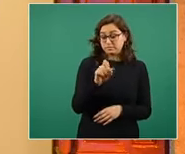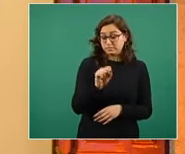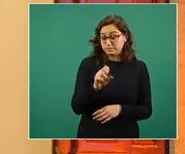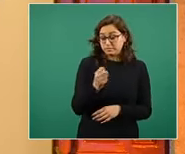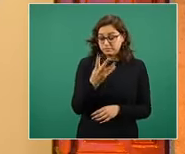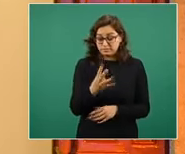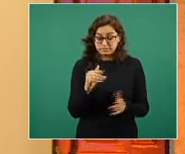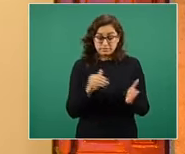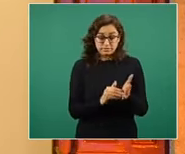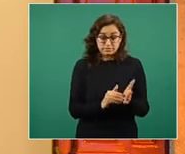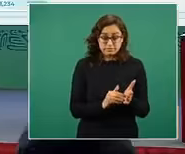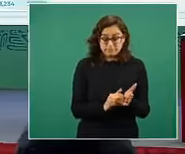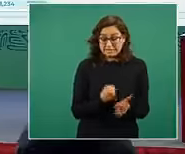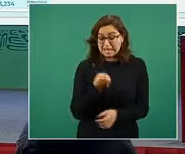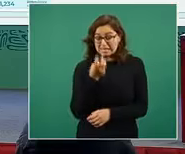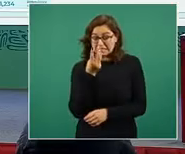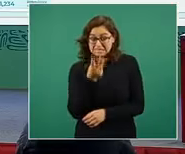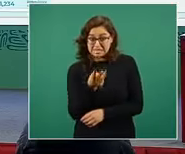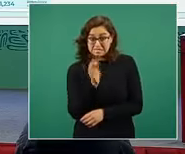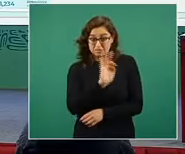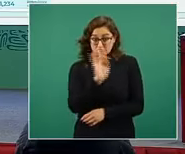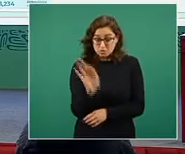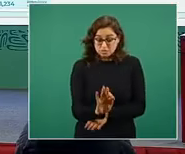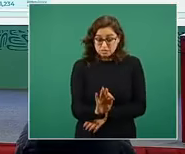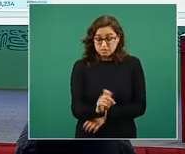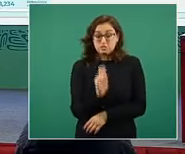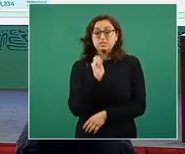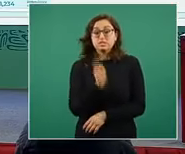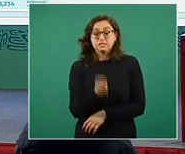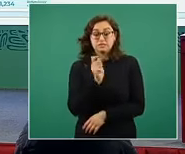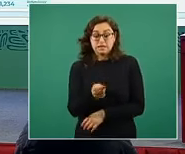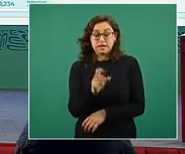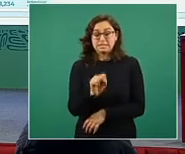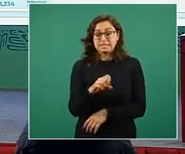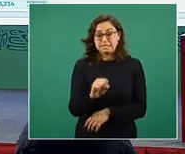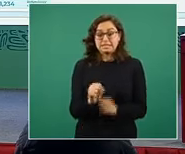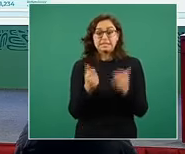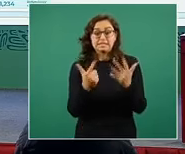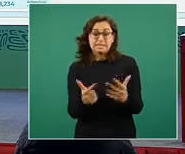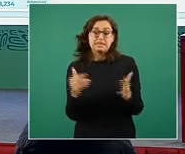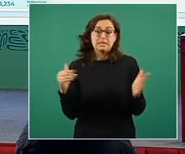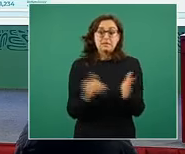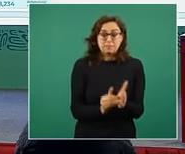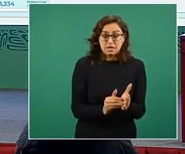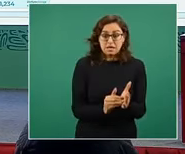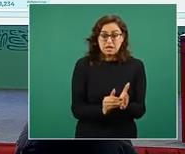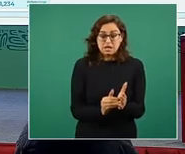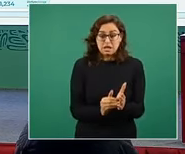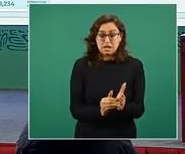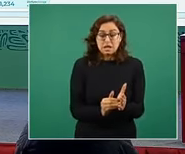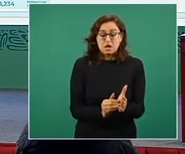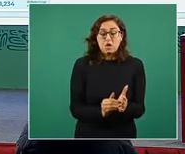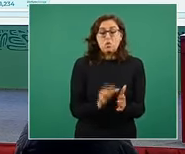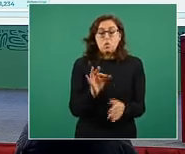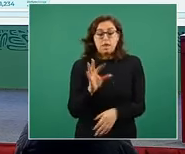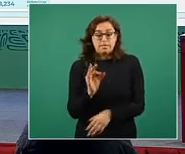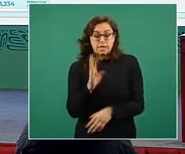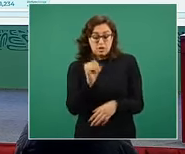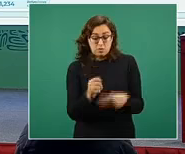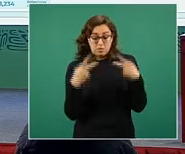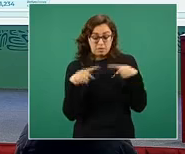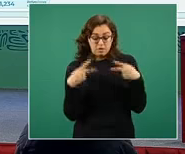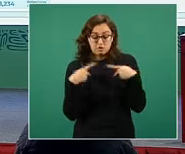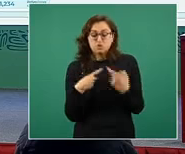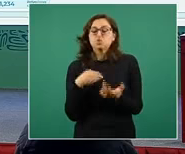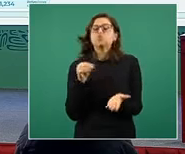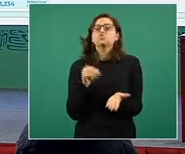2,164,000, el 3%, o sea, 67,049 personas son las que han desarrollado signos y síntomas en los